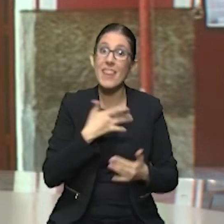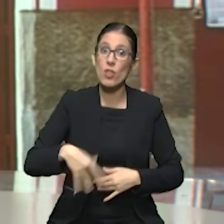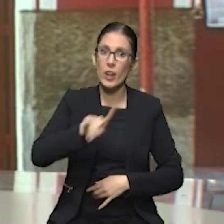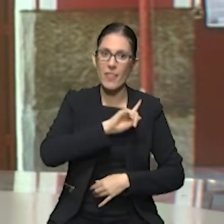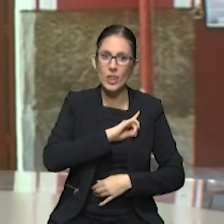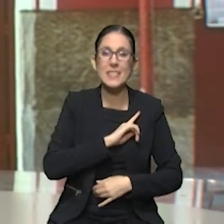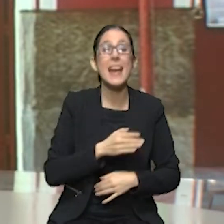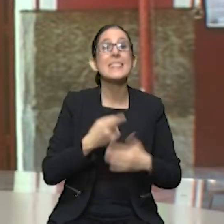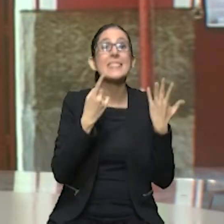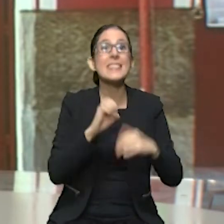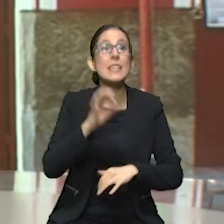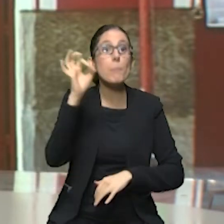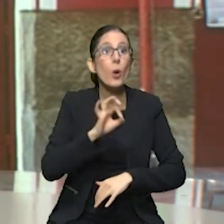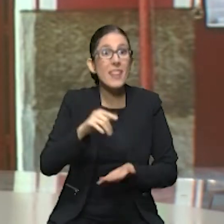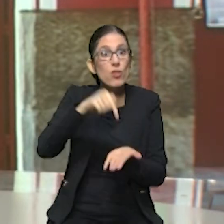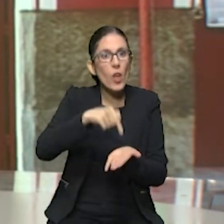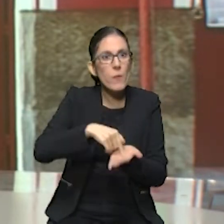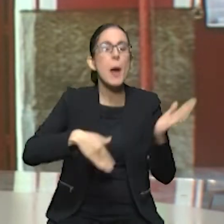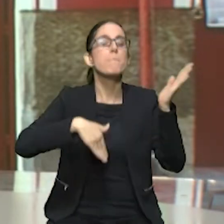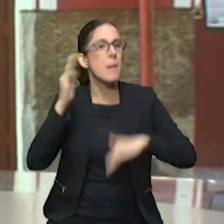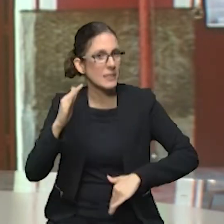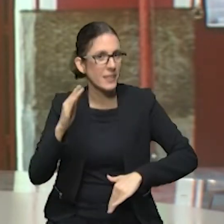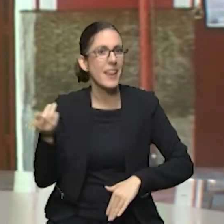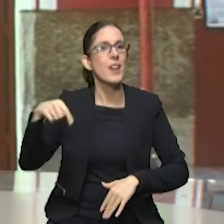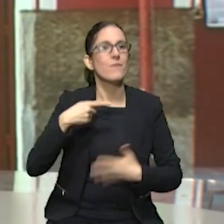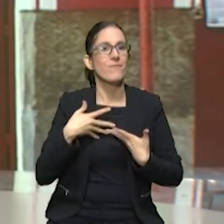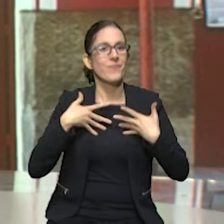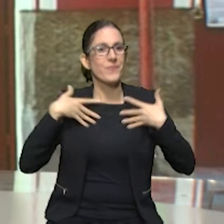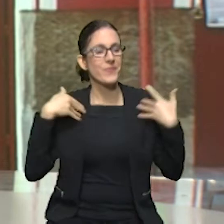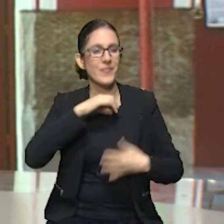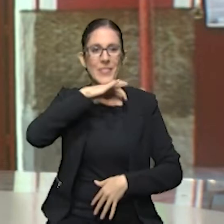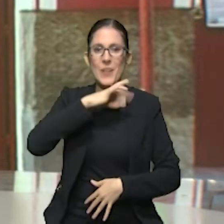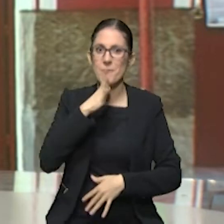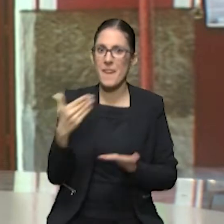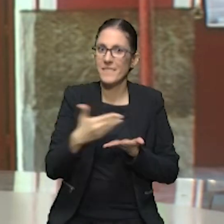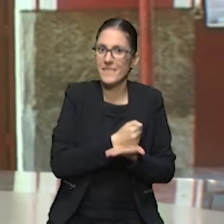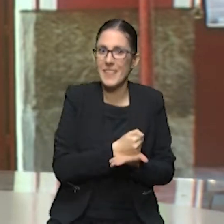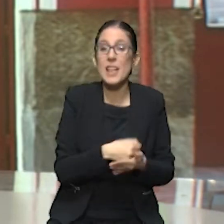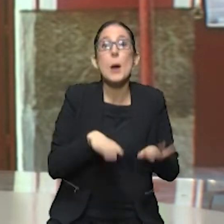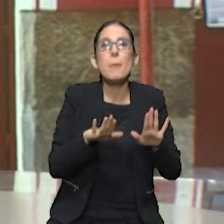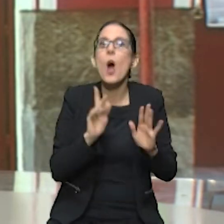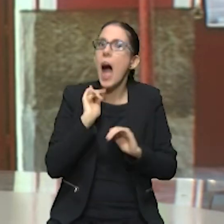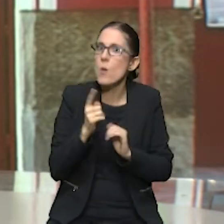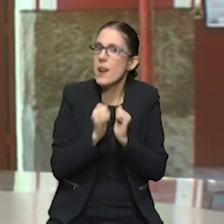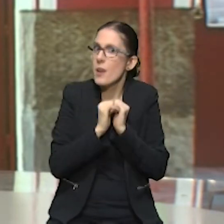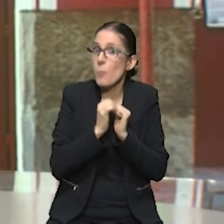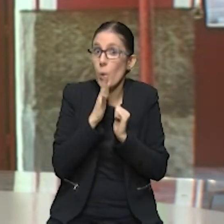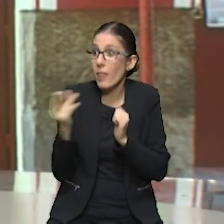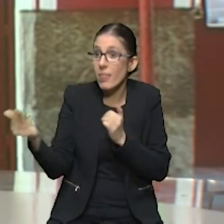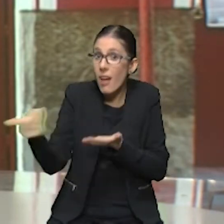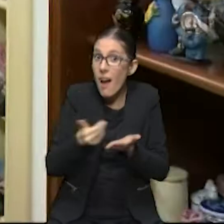a la que hace frente, emocionados por lo conseguido, pero también expectantes, ya que la recaudación todavía no ha terminado.